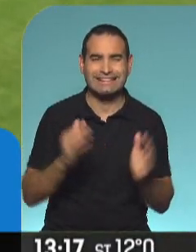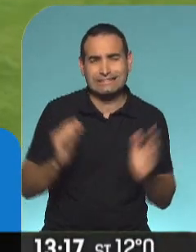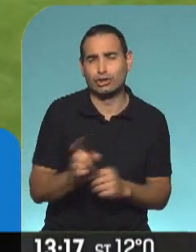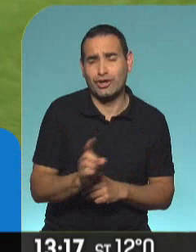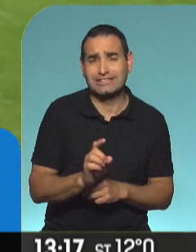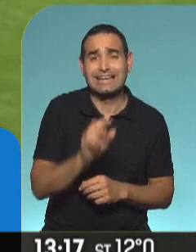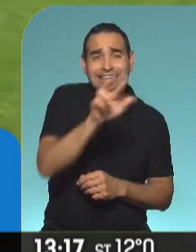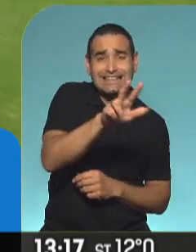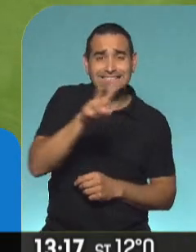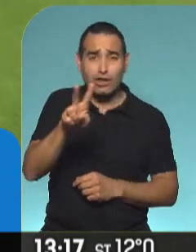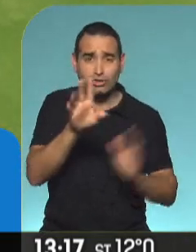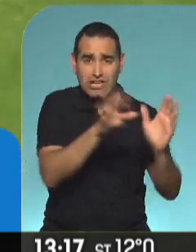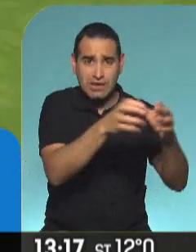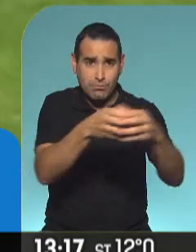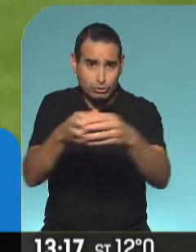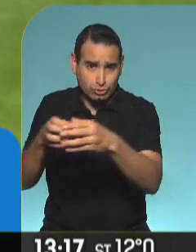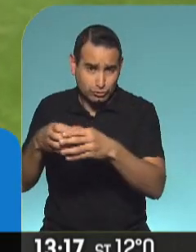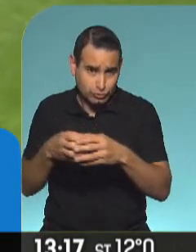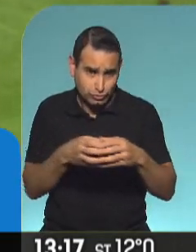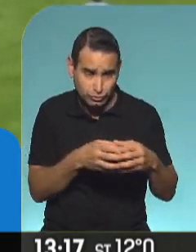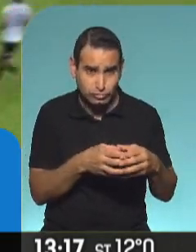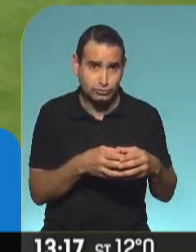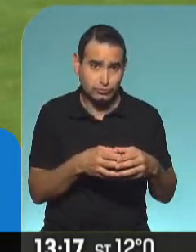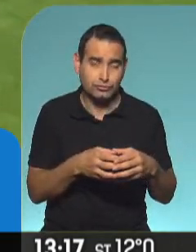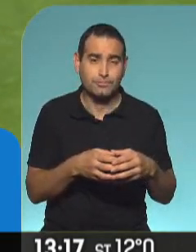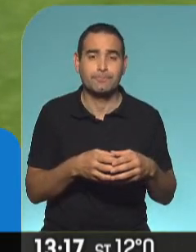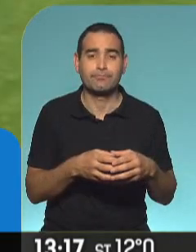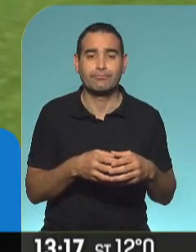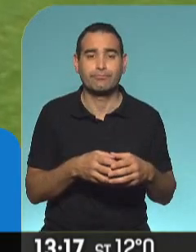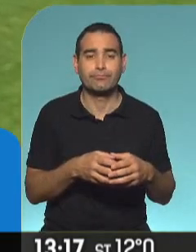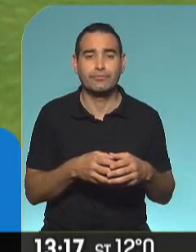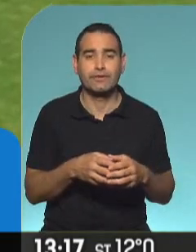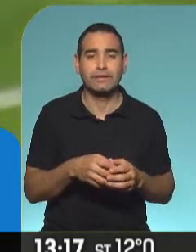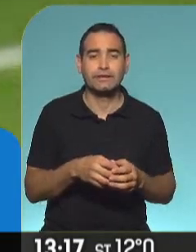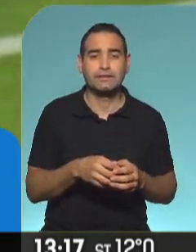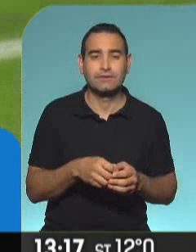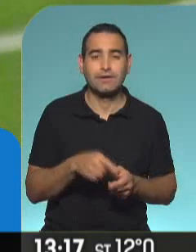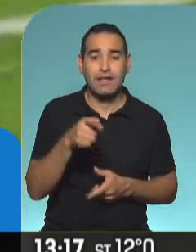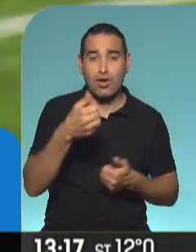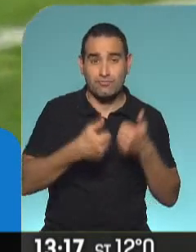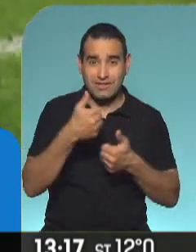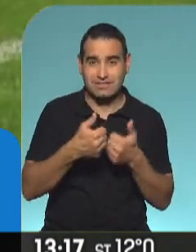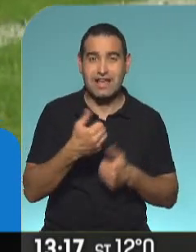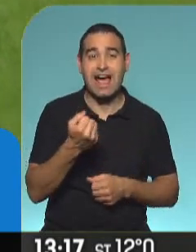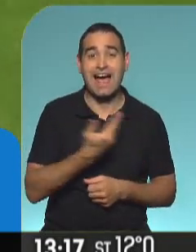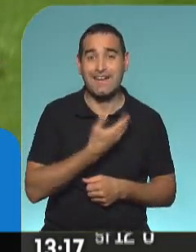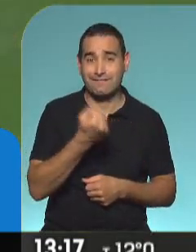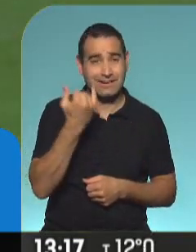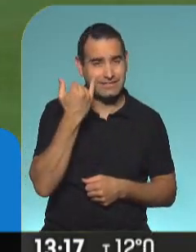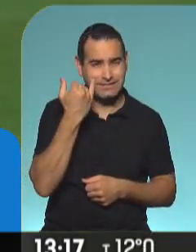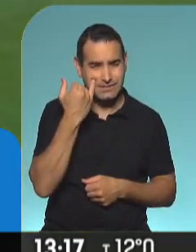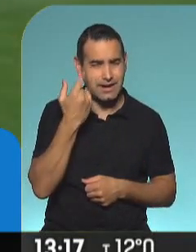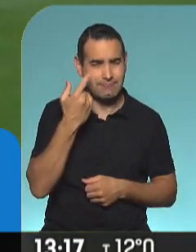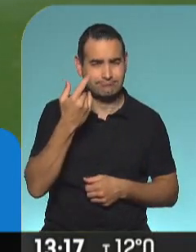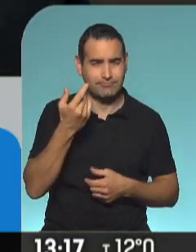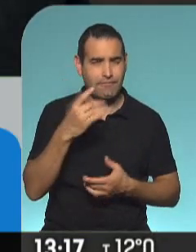reducido, son 32 equipos. ¿Qué es eso? Puede hasta incluso durante este reducido que la AFA tiene bosquejado, todavía no